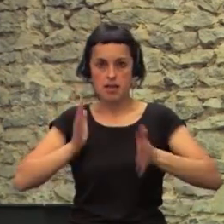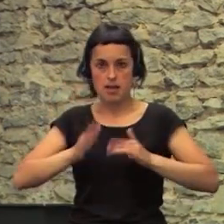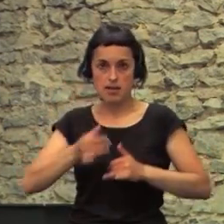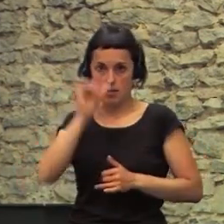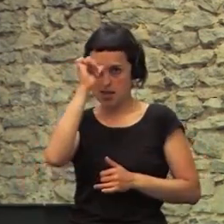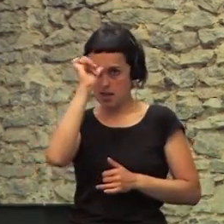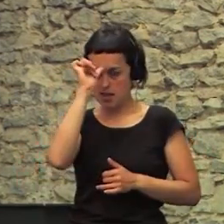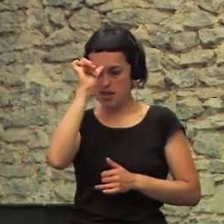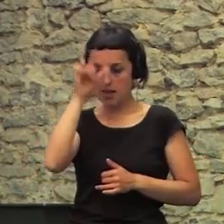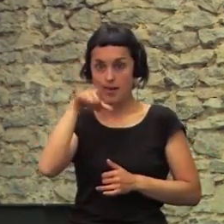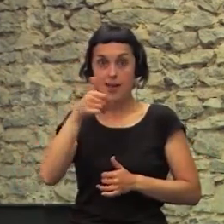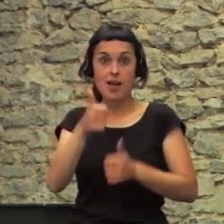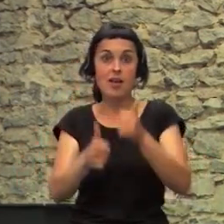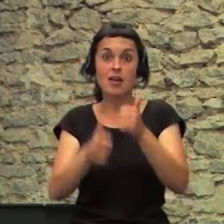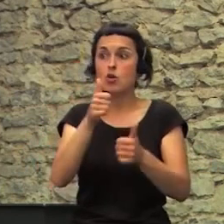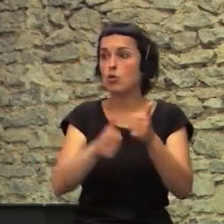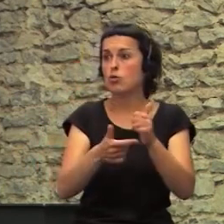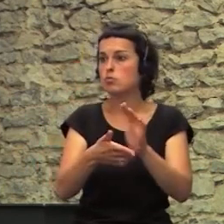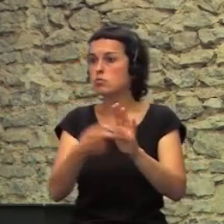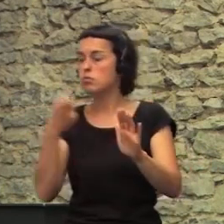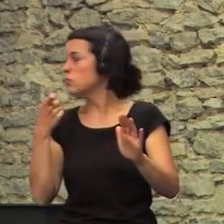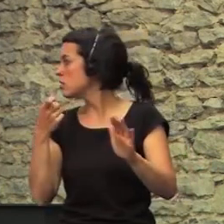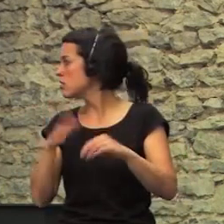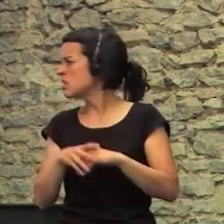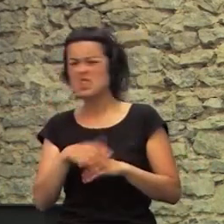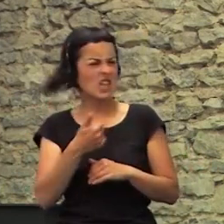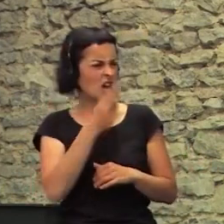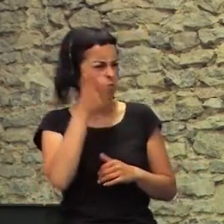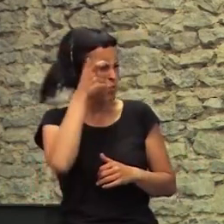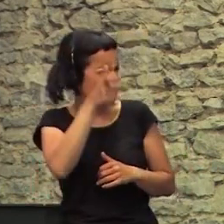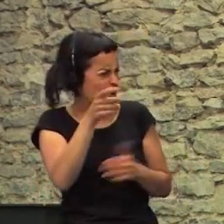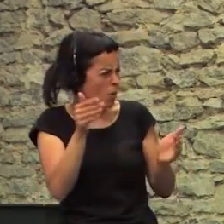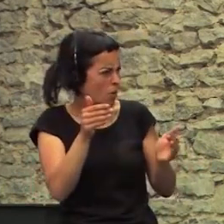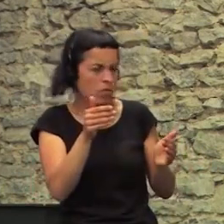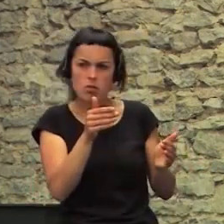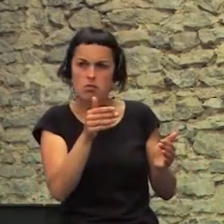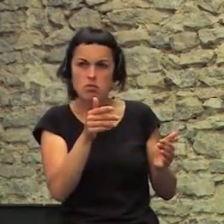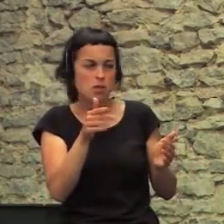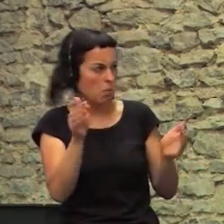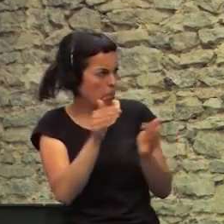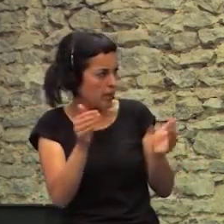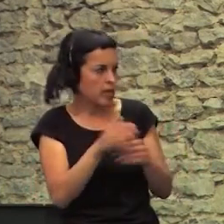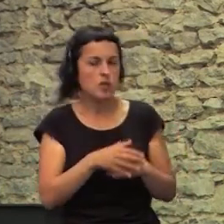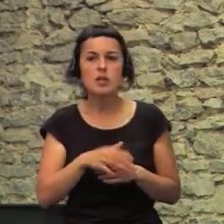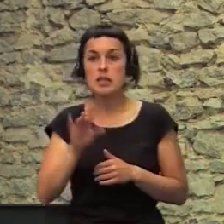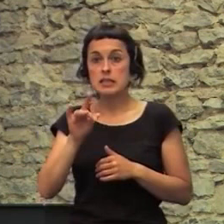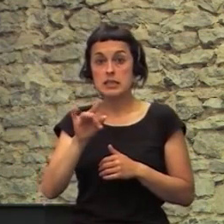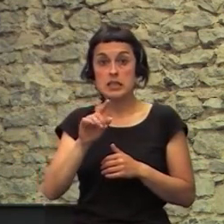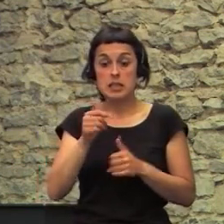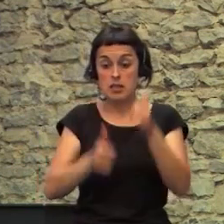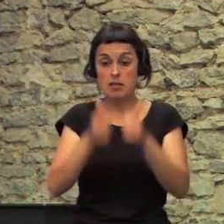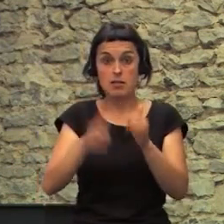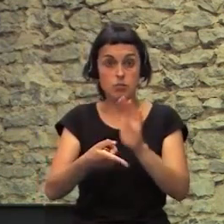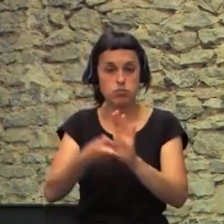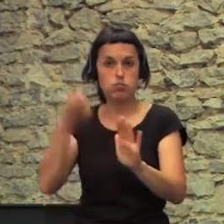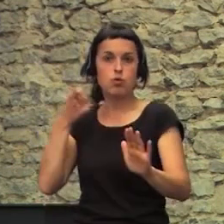se la descalificó. Ah, sí, que era de un pueblo pequeño. Sí. Tiene 18 años, jovencita. Sí. Se le descalificó porque los niveles de